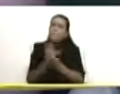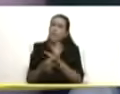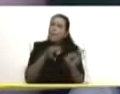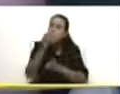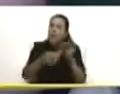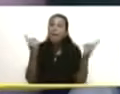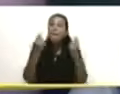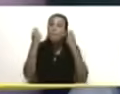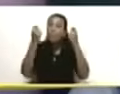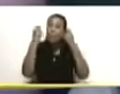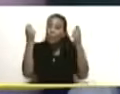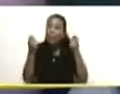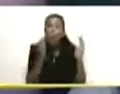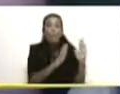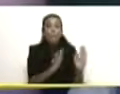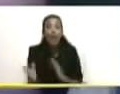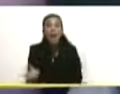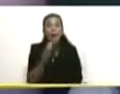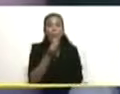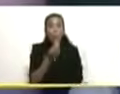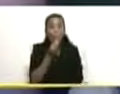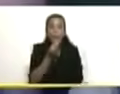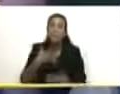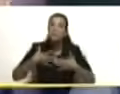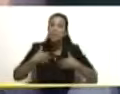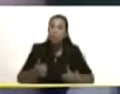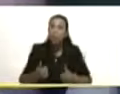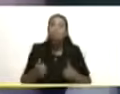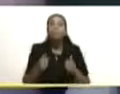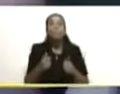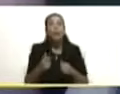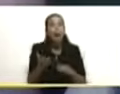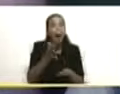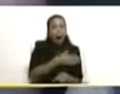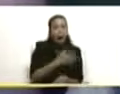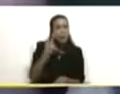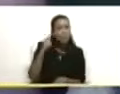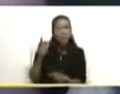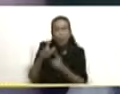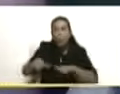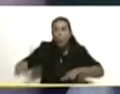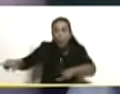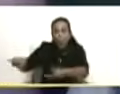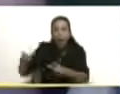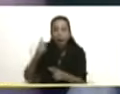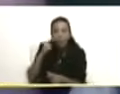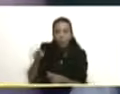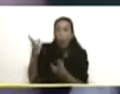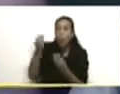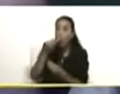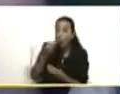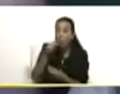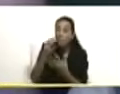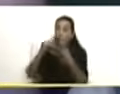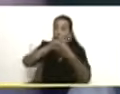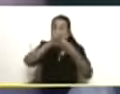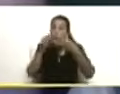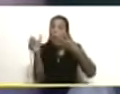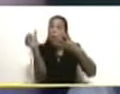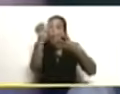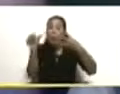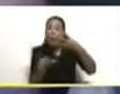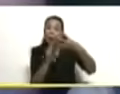de promover un plan de alimentación saludable. Pasábamos hace ratico por el stand que decía comer con las 4 S,